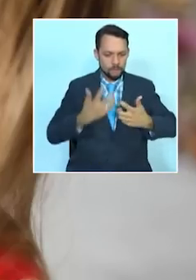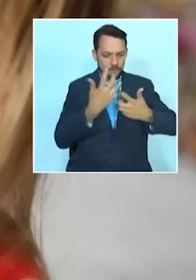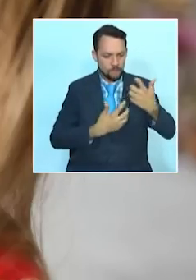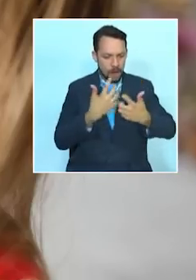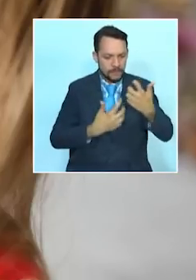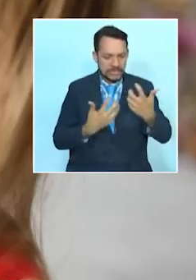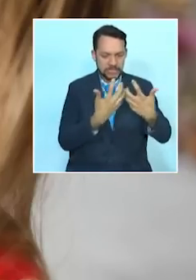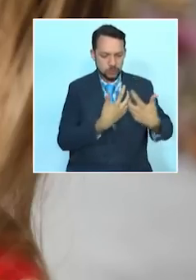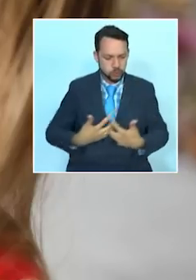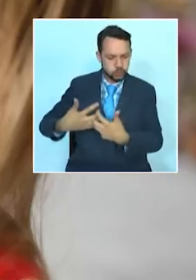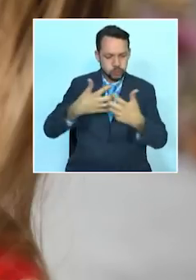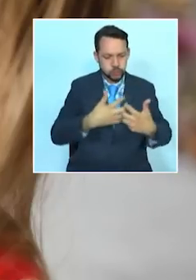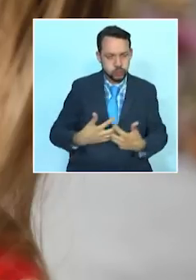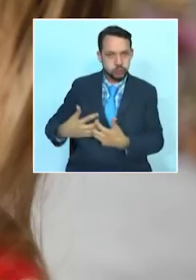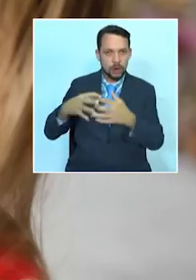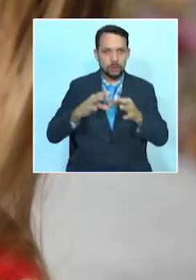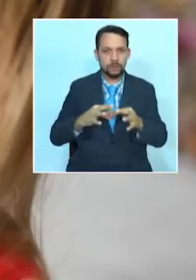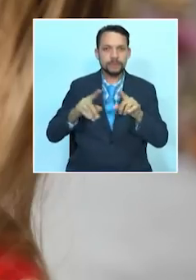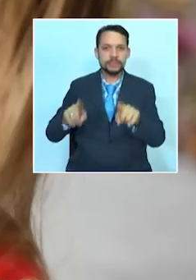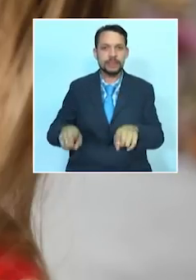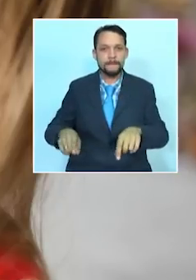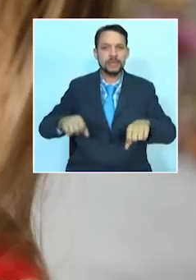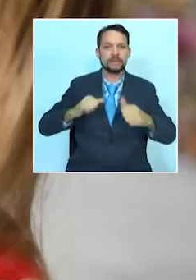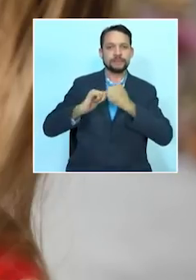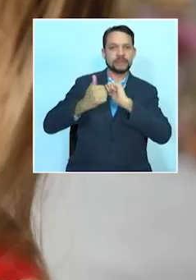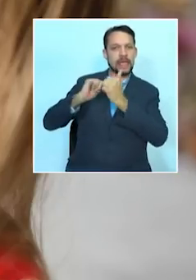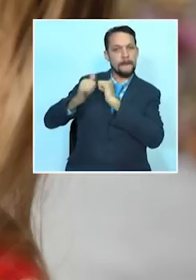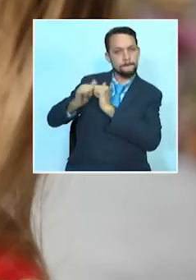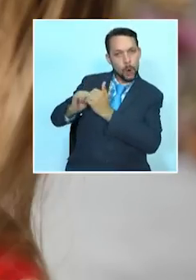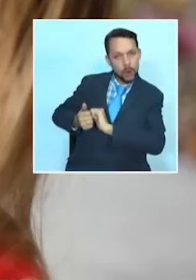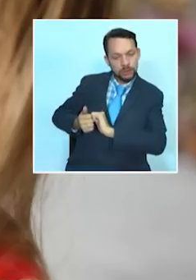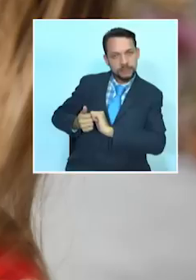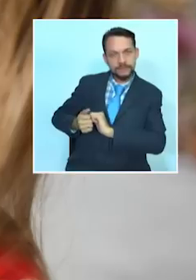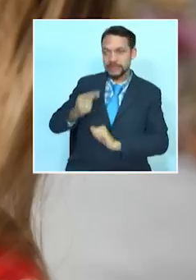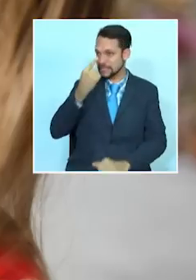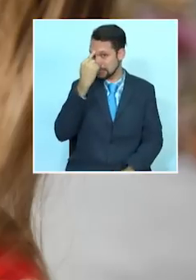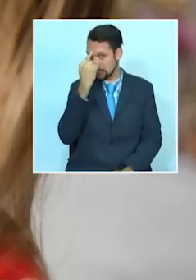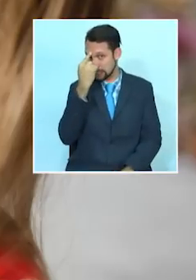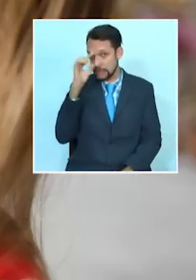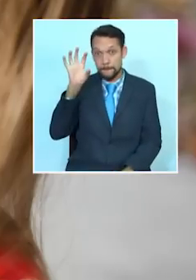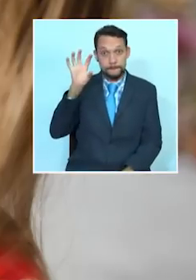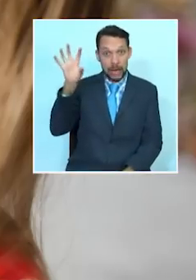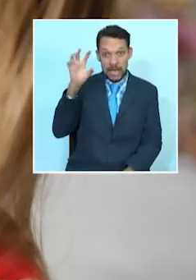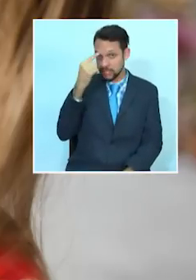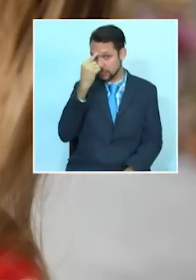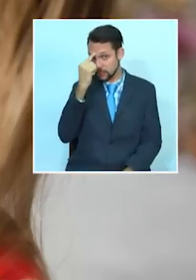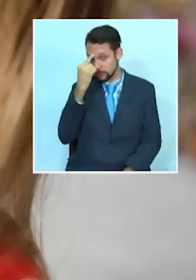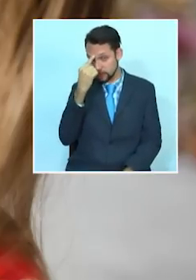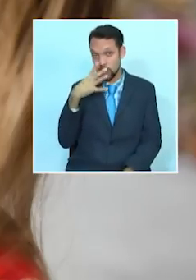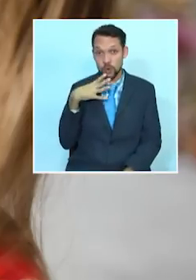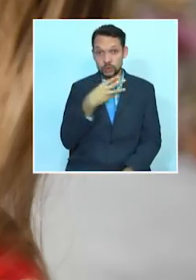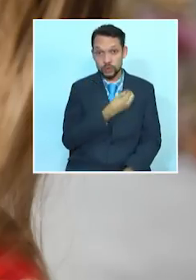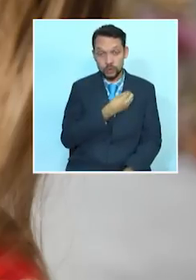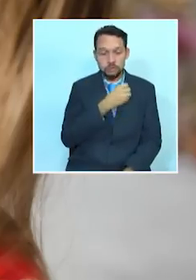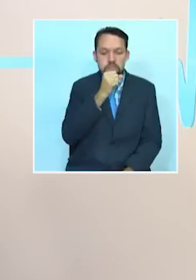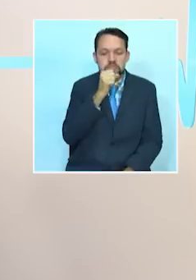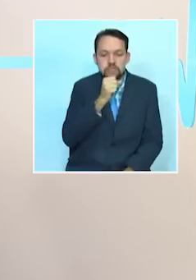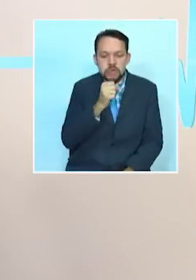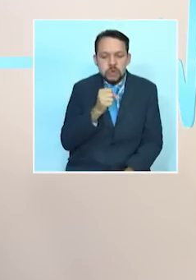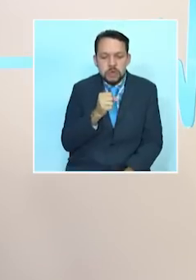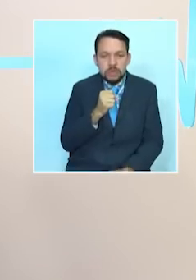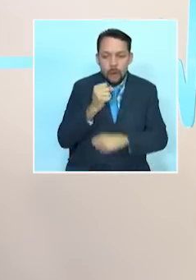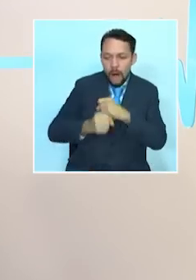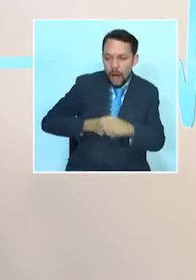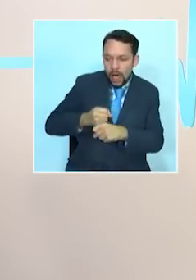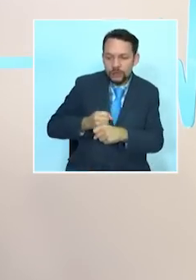el ejercicio todo lo que es actividad física los de la India nos dicen que nosotros no nos envejecemos por la edad sino cuando perdemos